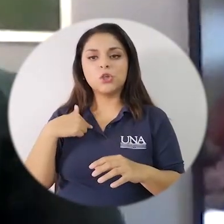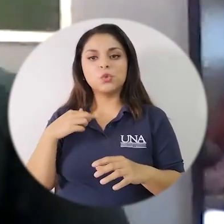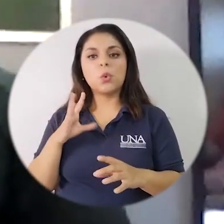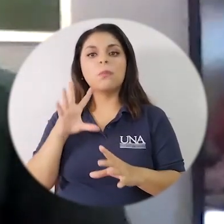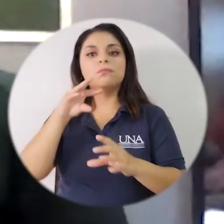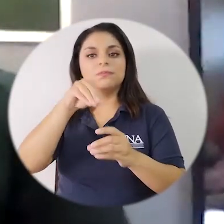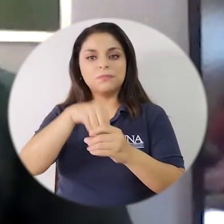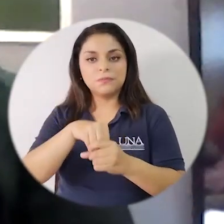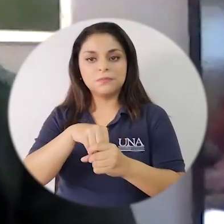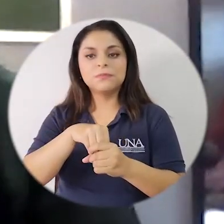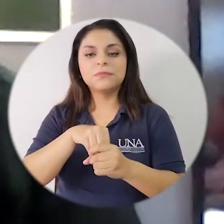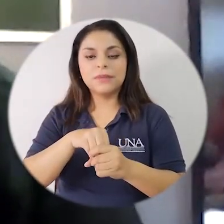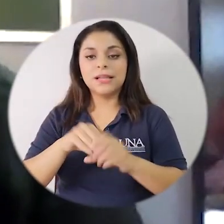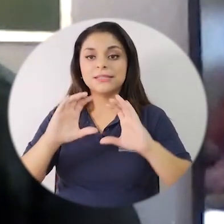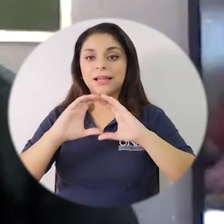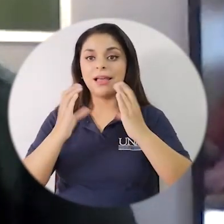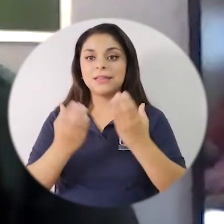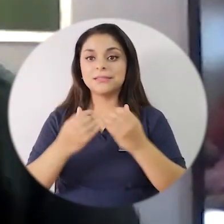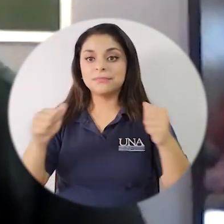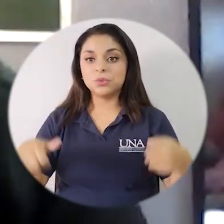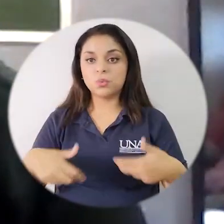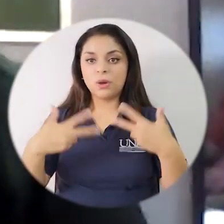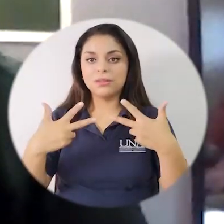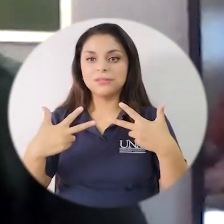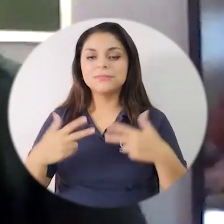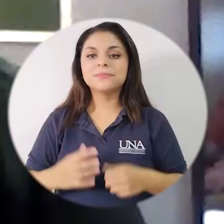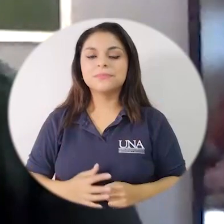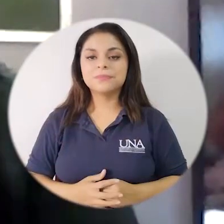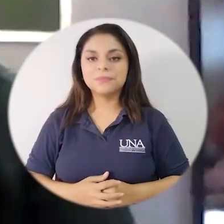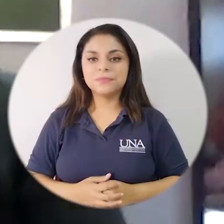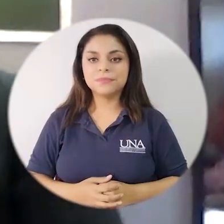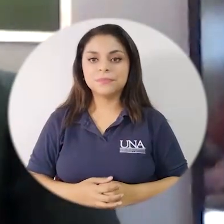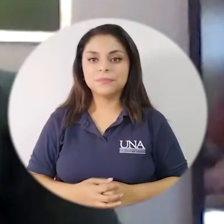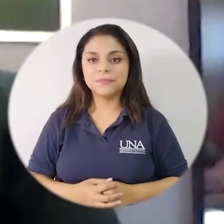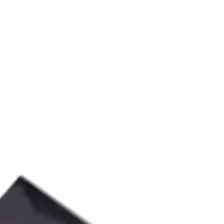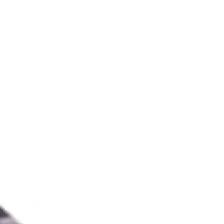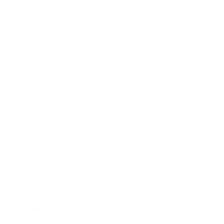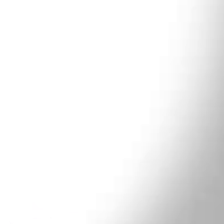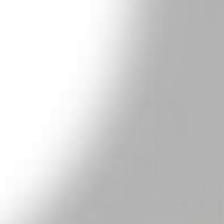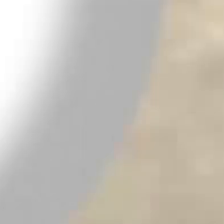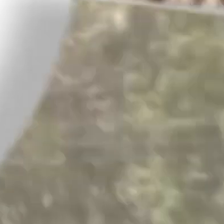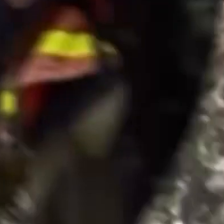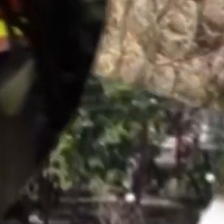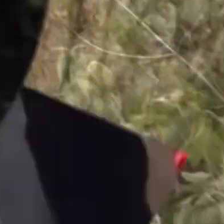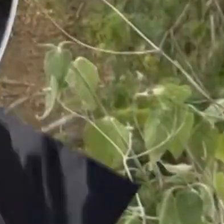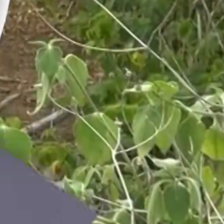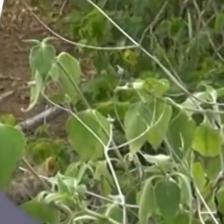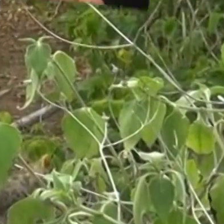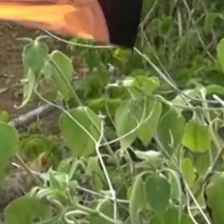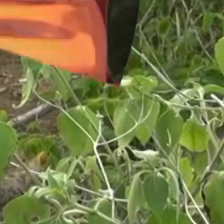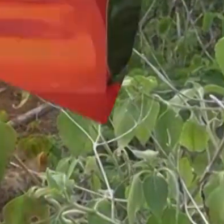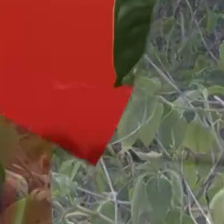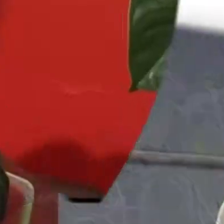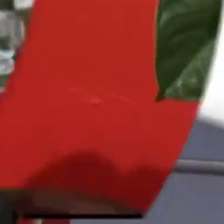de actividades que las implementábamos en las clases virtuales.